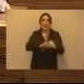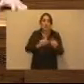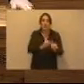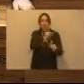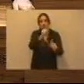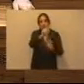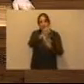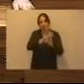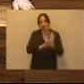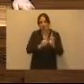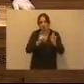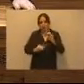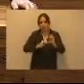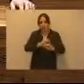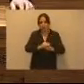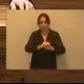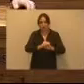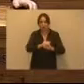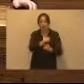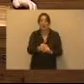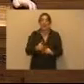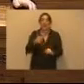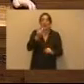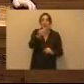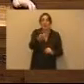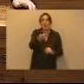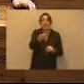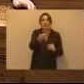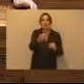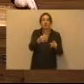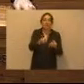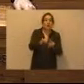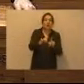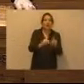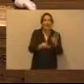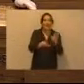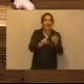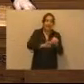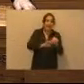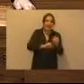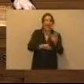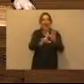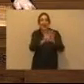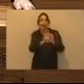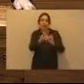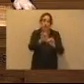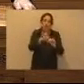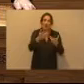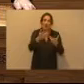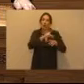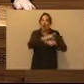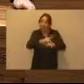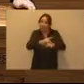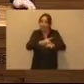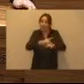espera. Además, aunque no tienen un carácter normativo legal, se utilizan las guías elaboradas en su momento por